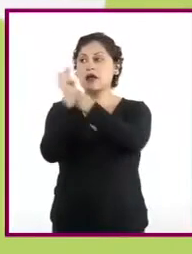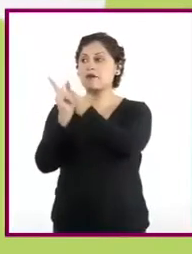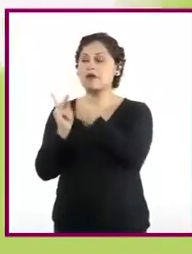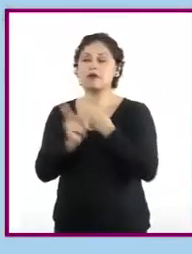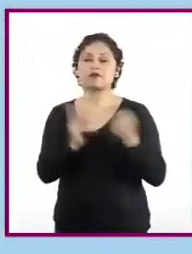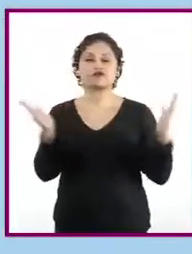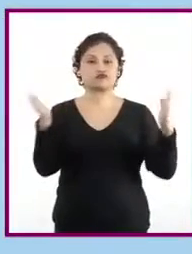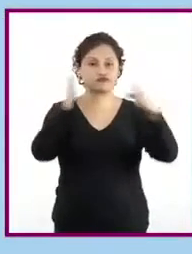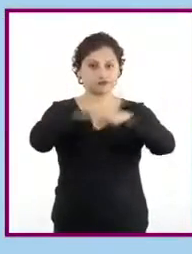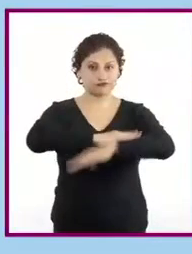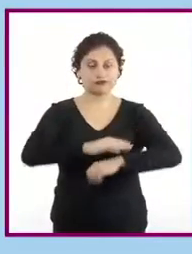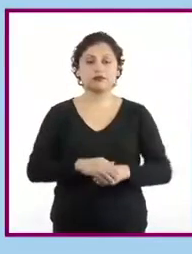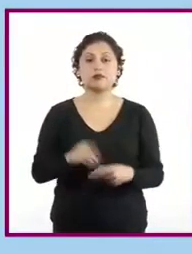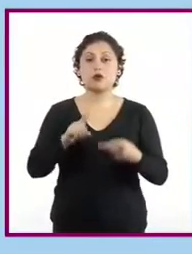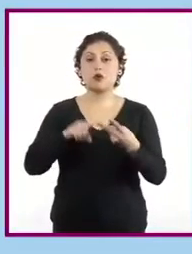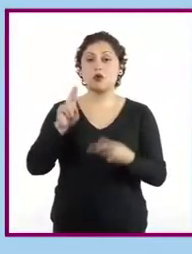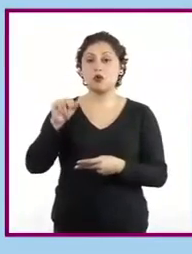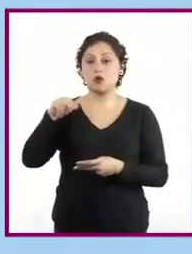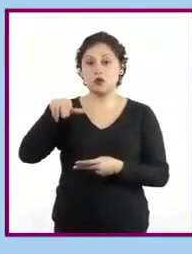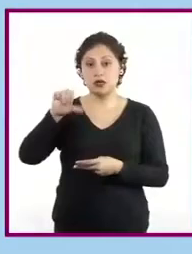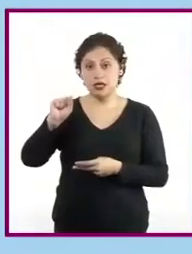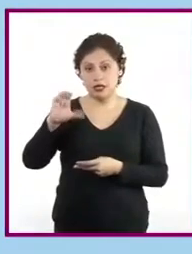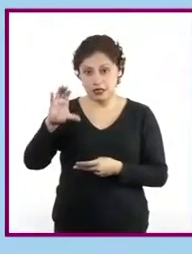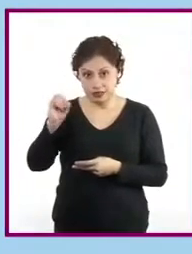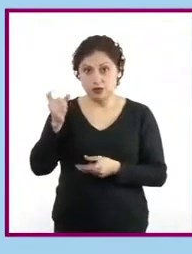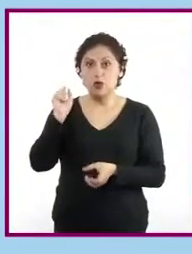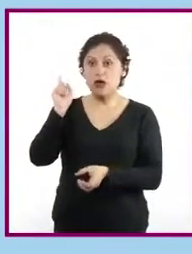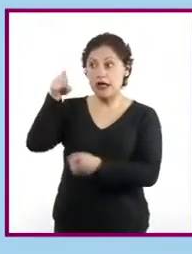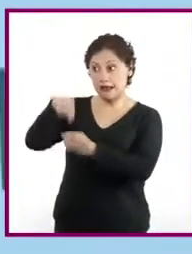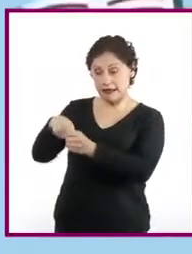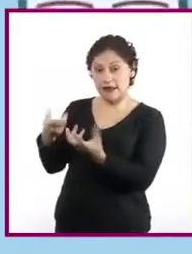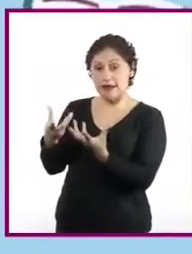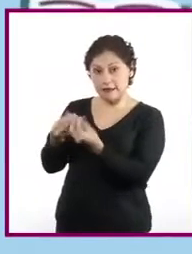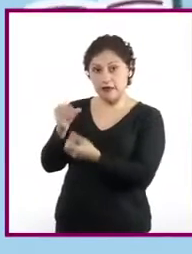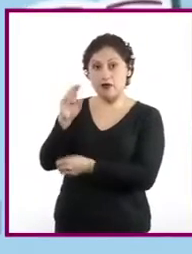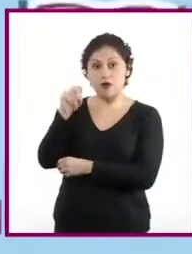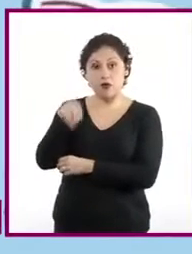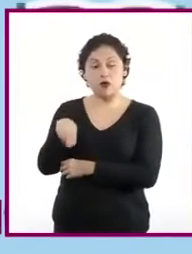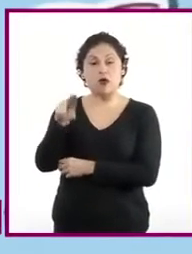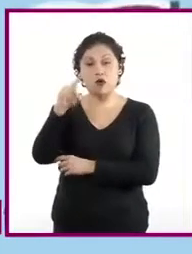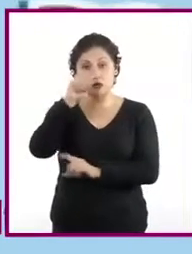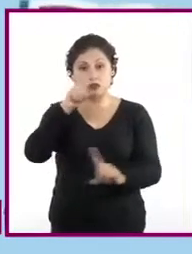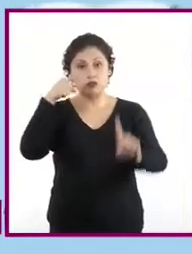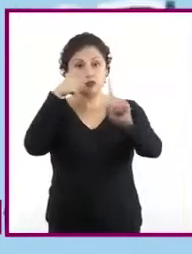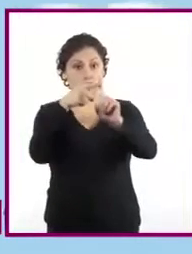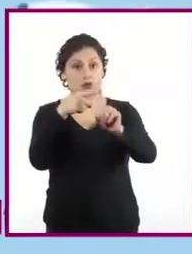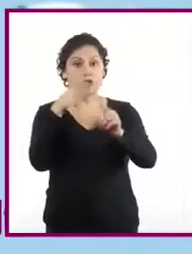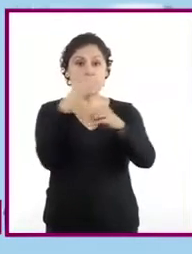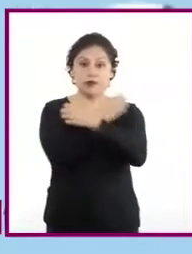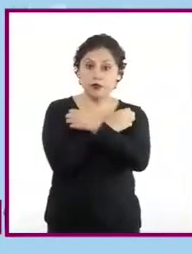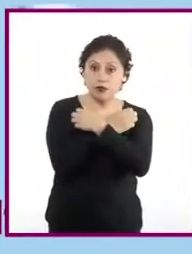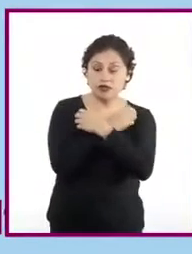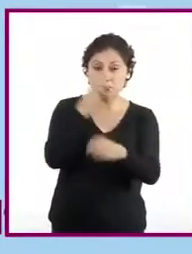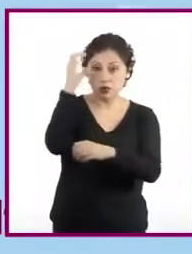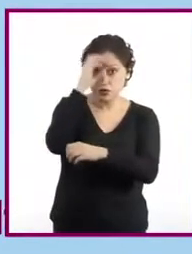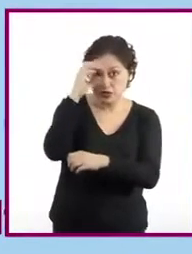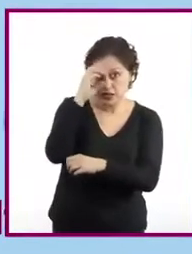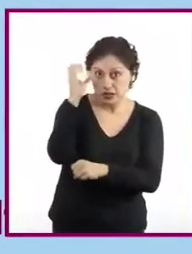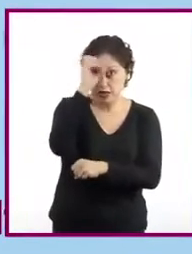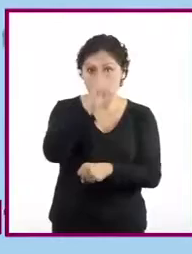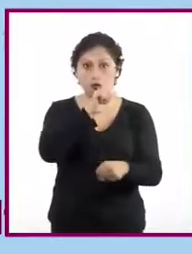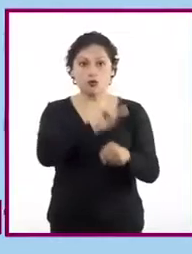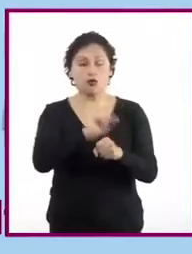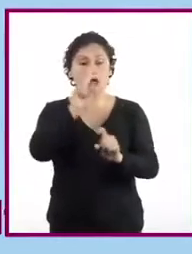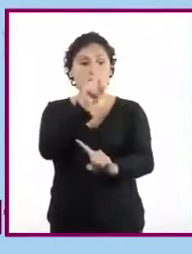países. La UNESCO es la Organización de las Naciones Unidas para la Educación, la Ciencia y la Cultura. Tiene por objetivo construir